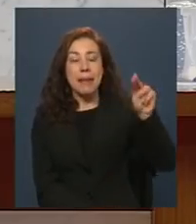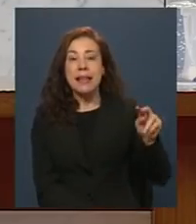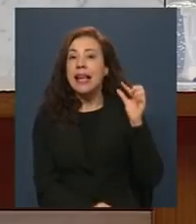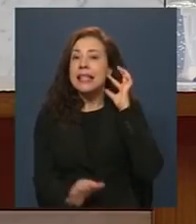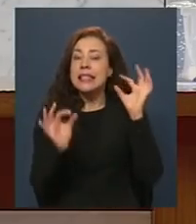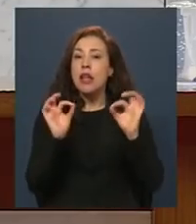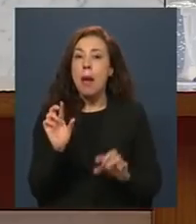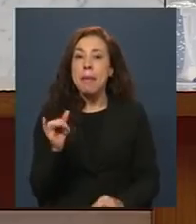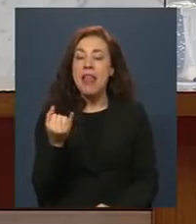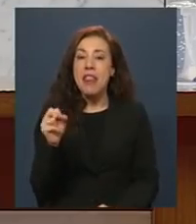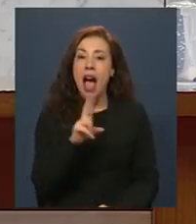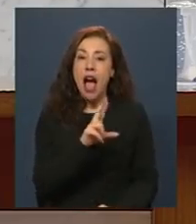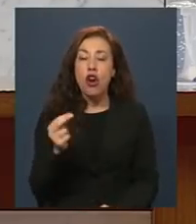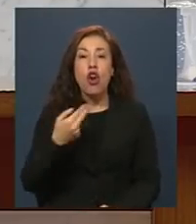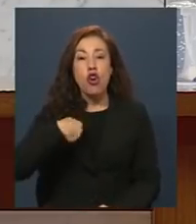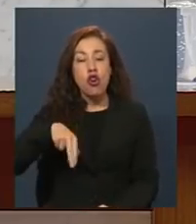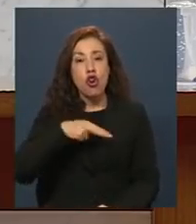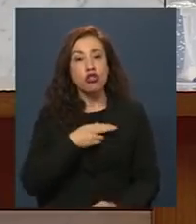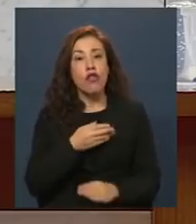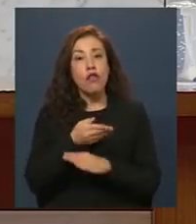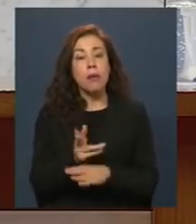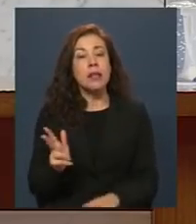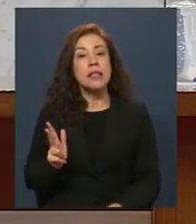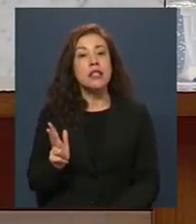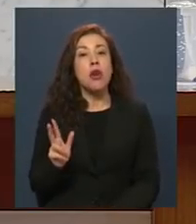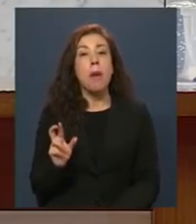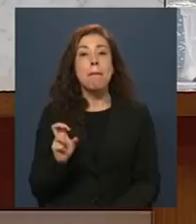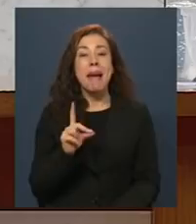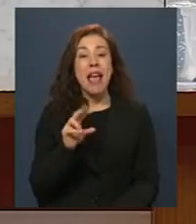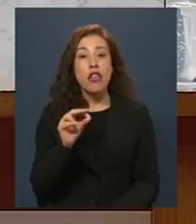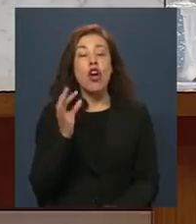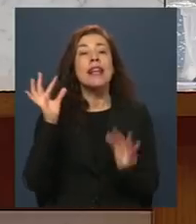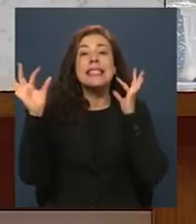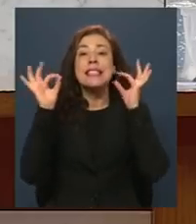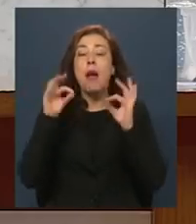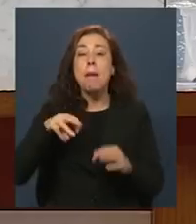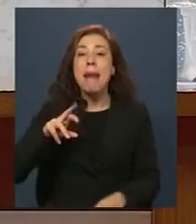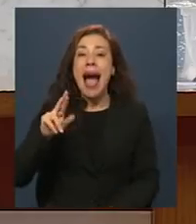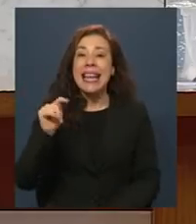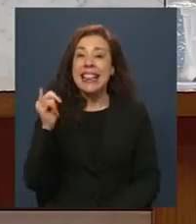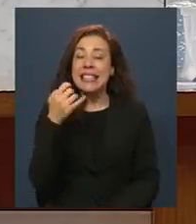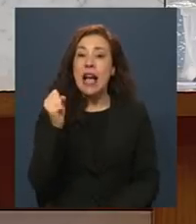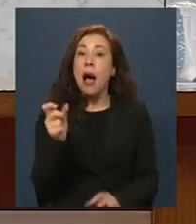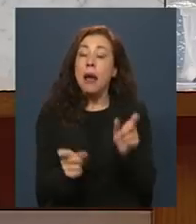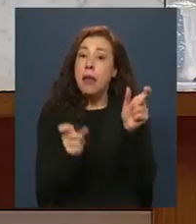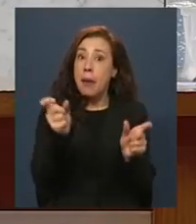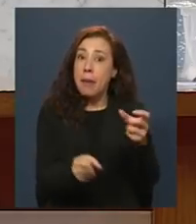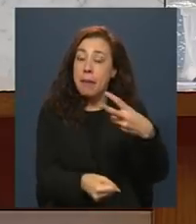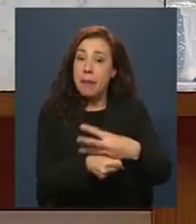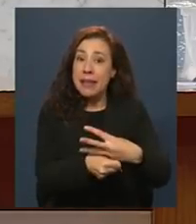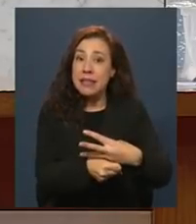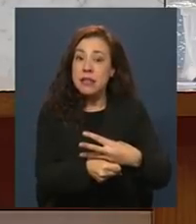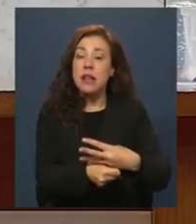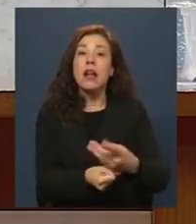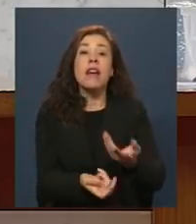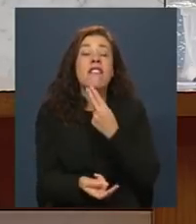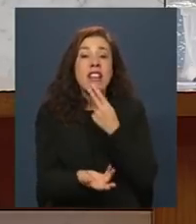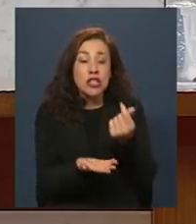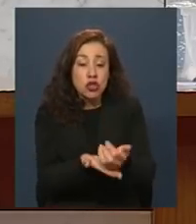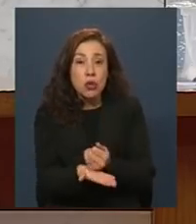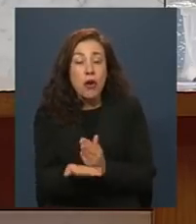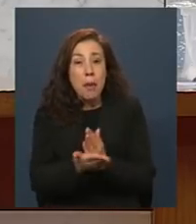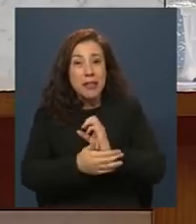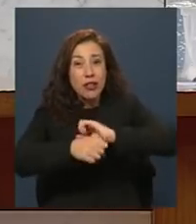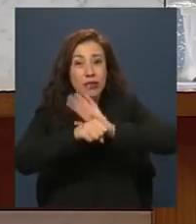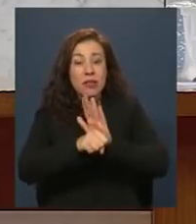Pizarro, estuvimos con don Pedro y la señora Maritza, personas mayores que viven de un sueldo que tras iniciarse la pandemia se